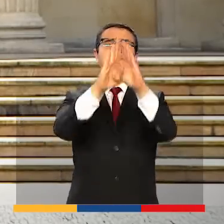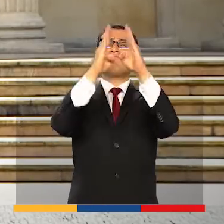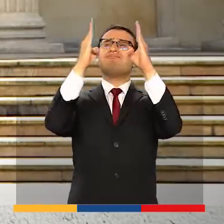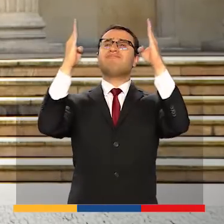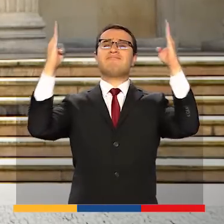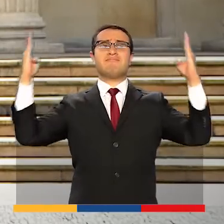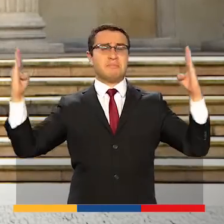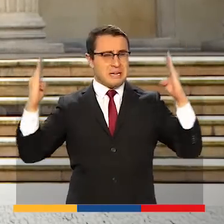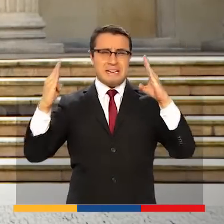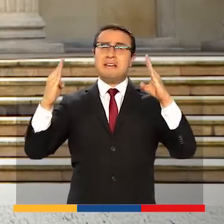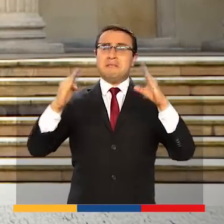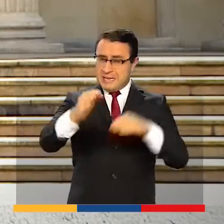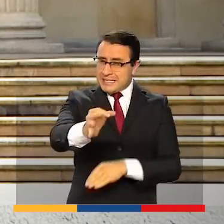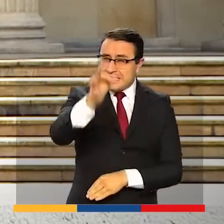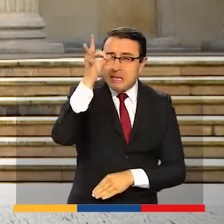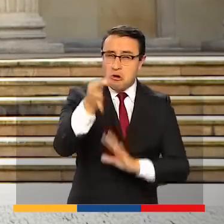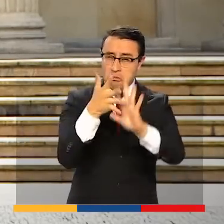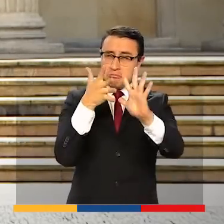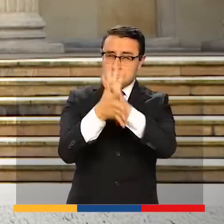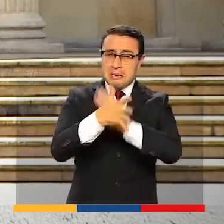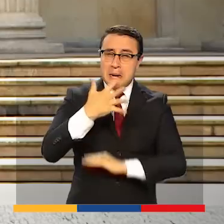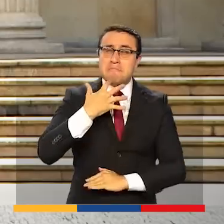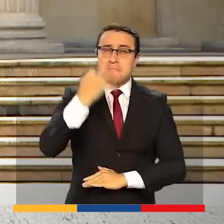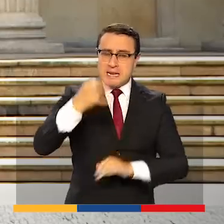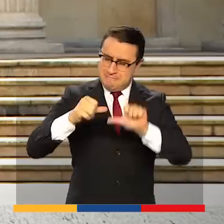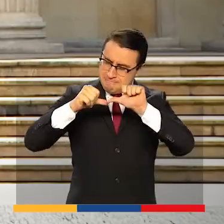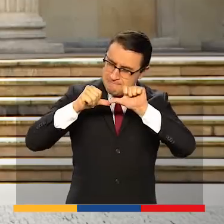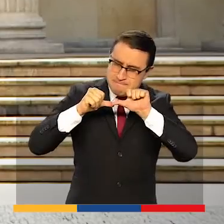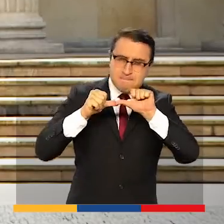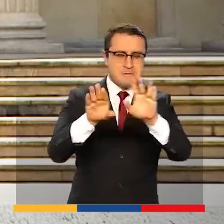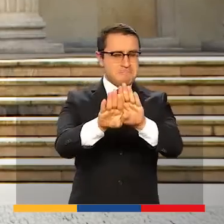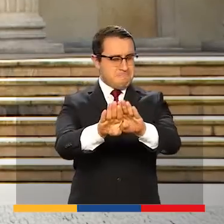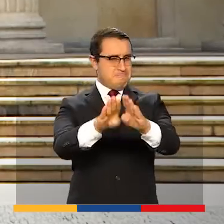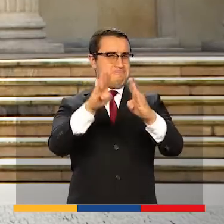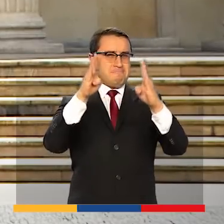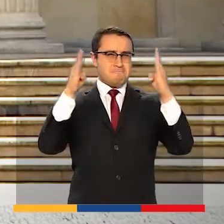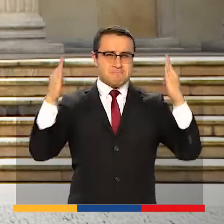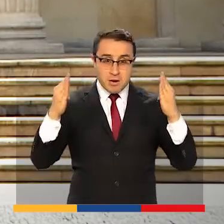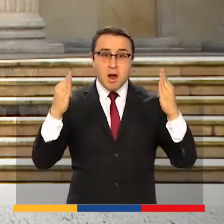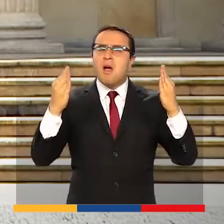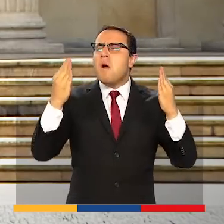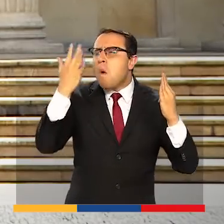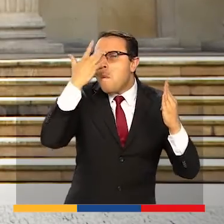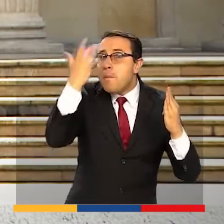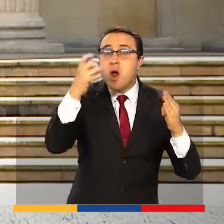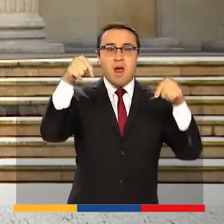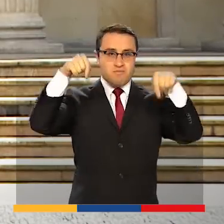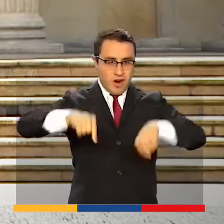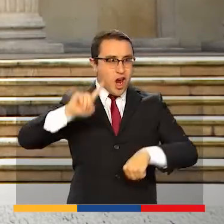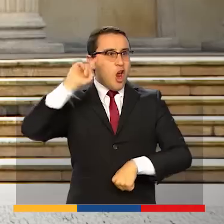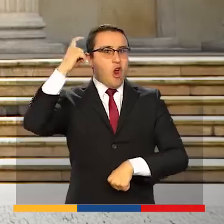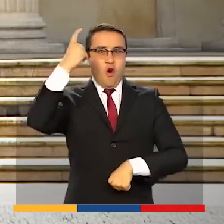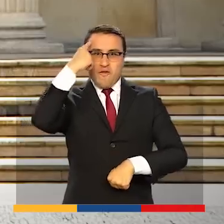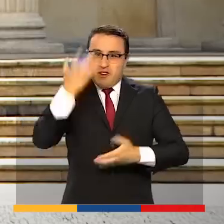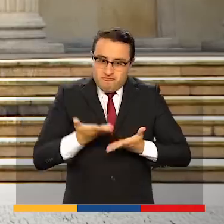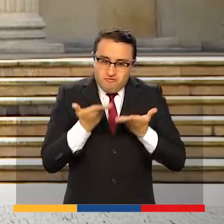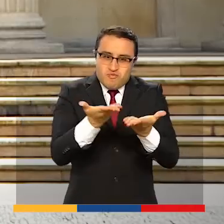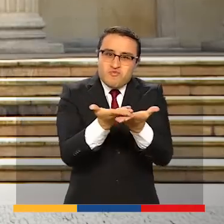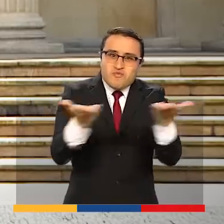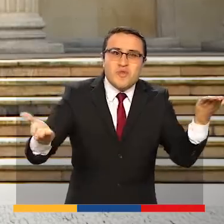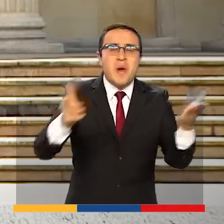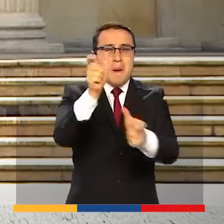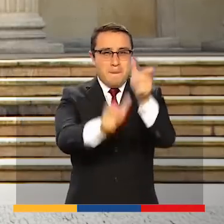par y pueden contar con que así se mantendrán, porque este es un gobierno para la